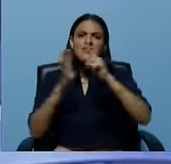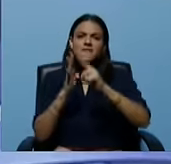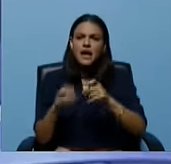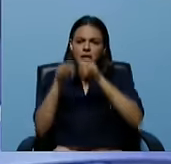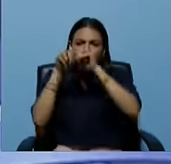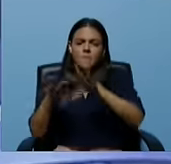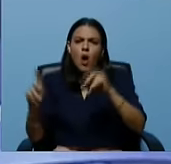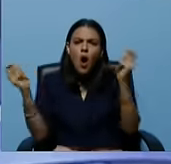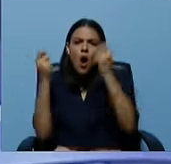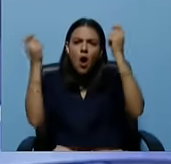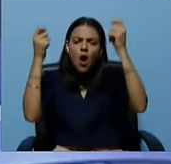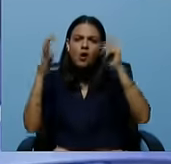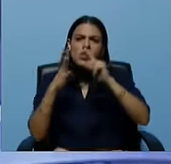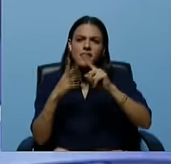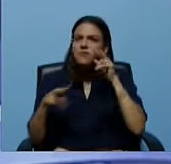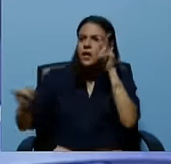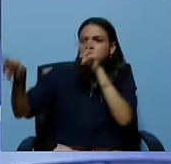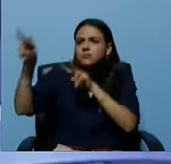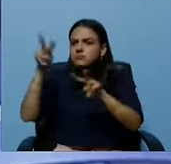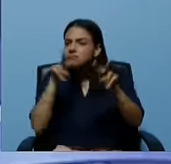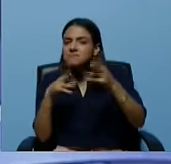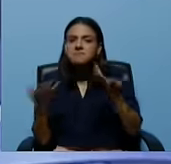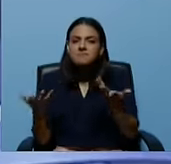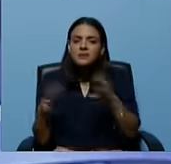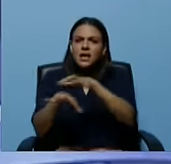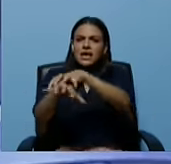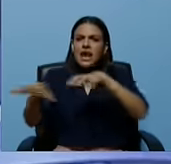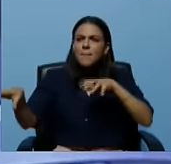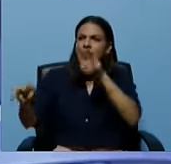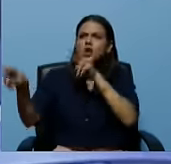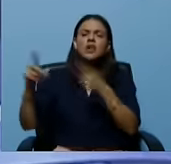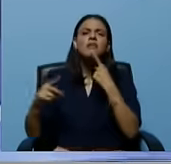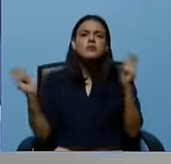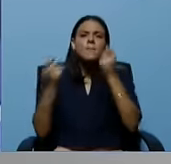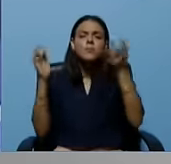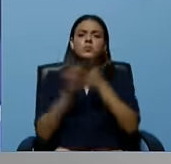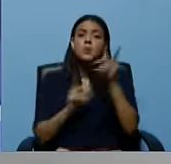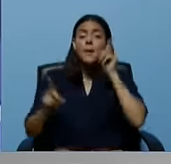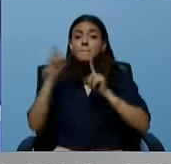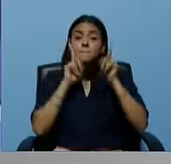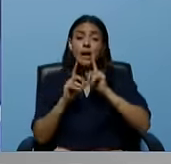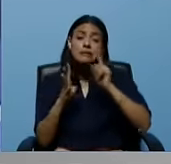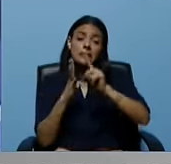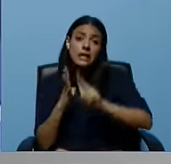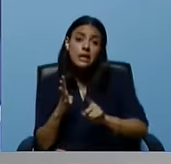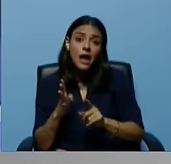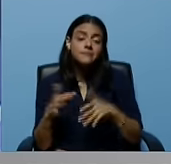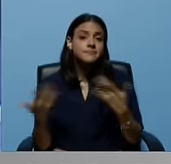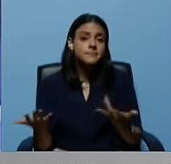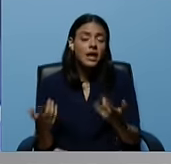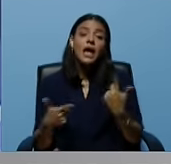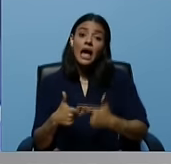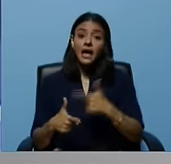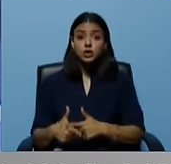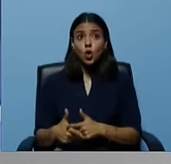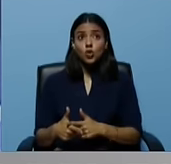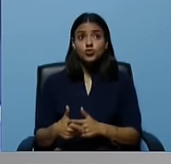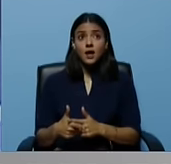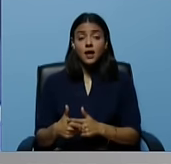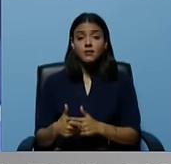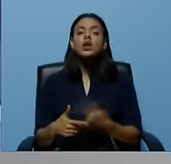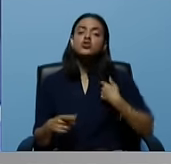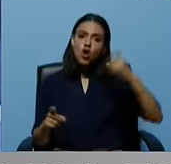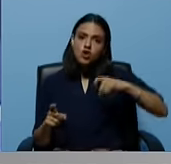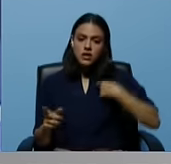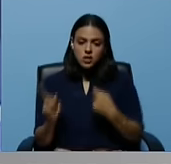especies, la mayoría de ellas bastante alejadas de la realidad, bastante espurias, pues es